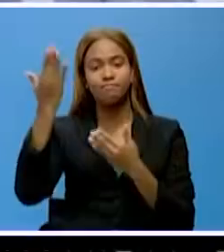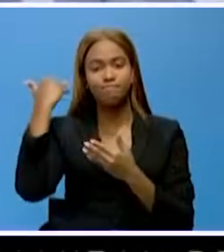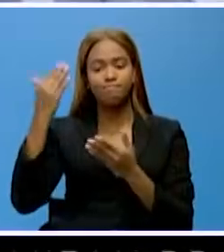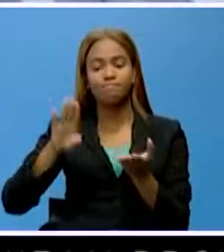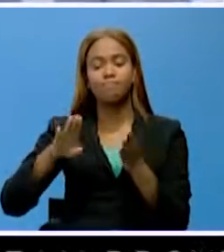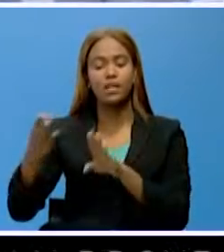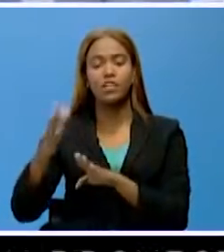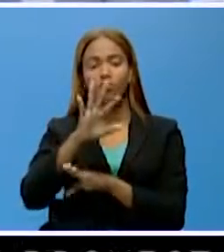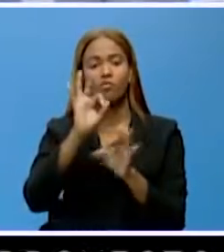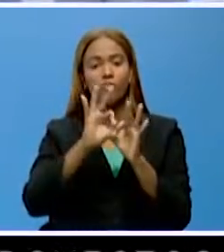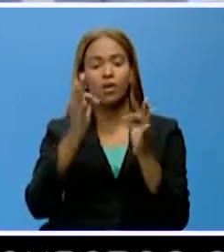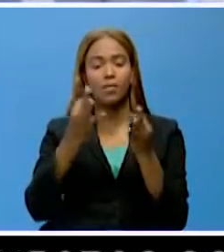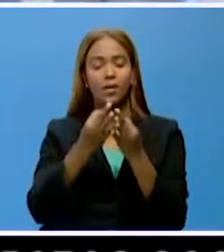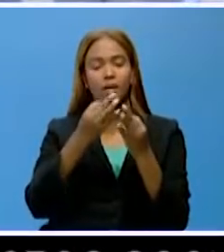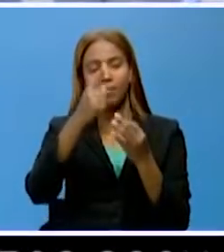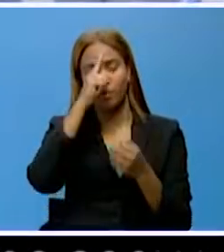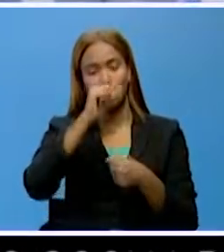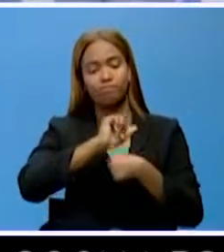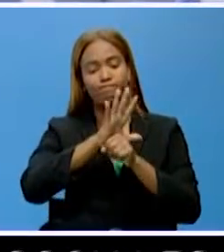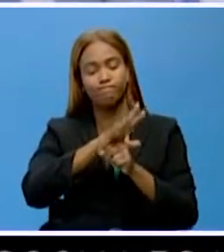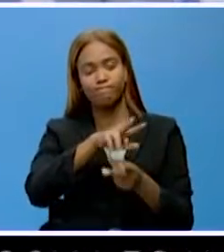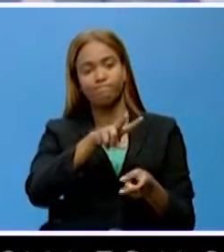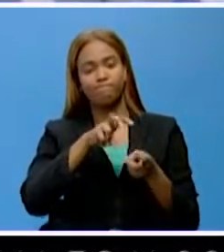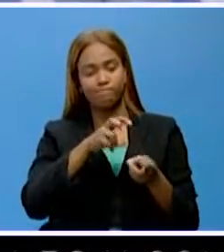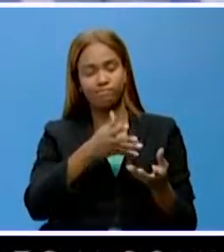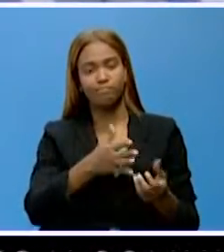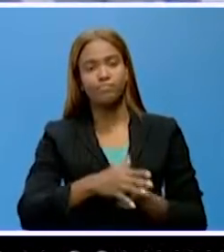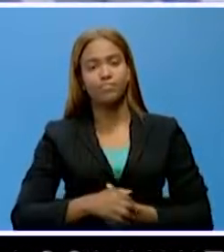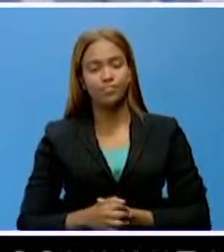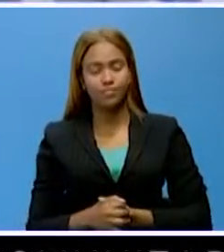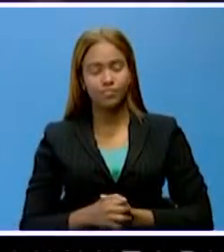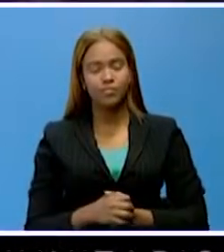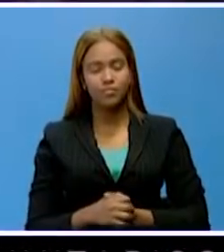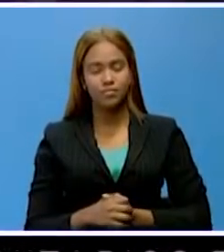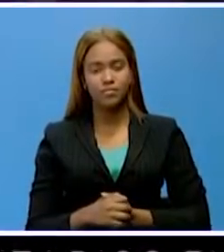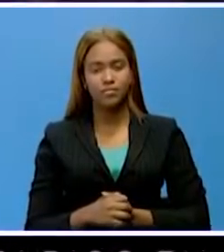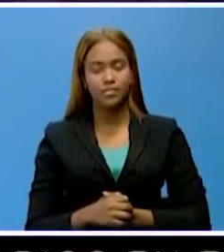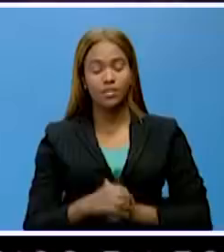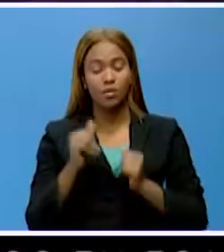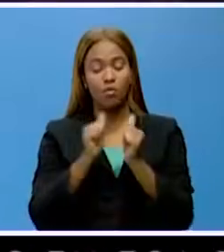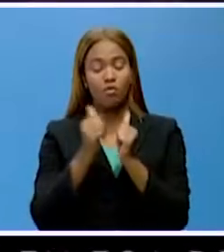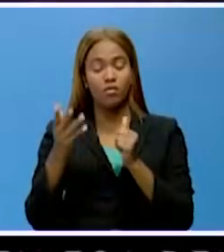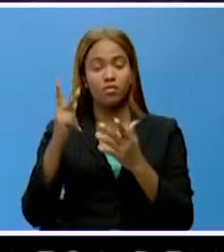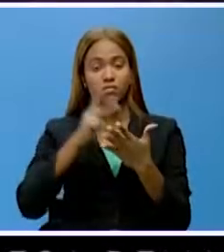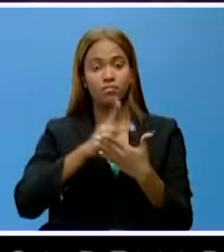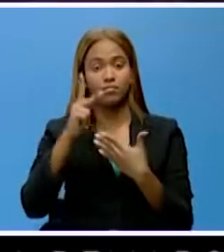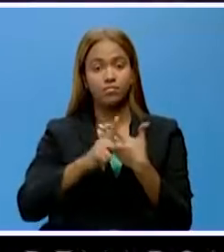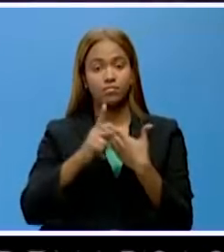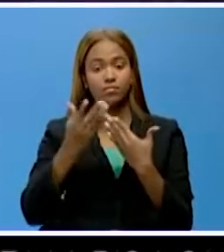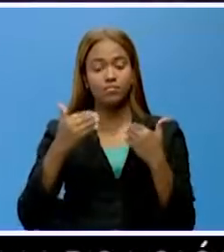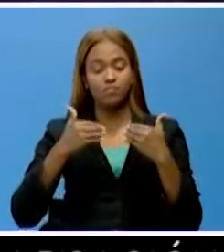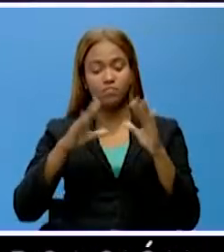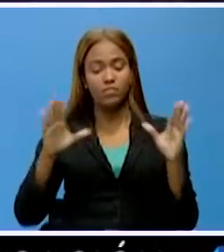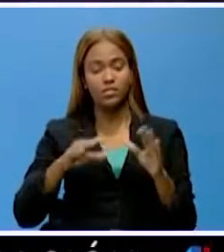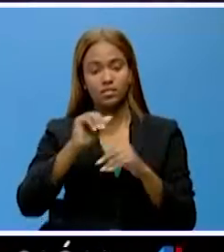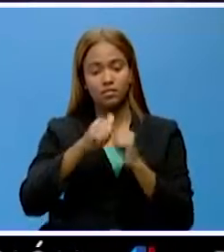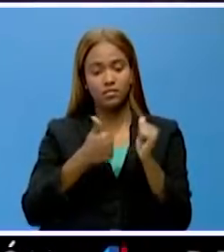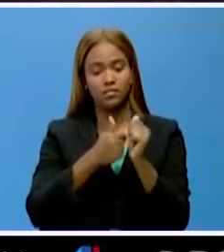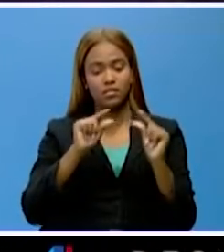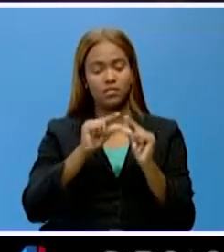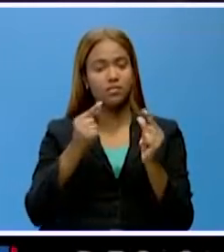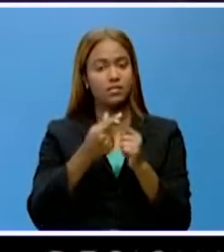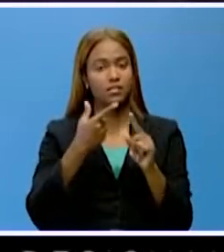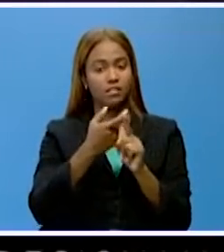ser querido a causa de la COVID-19. Con este programa que se ejecuta a través del Gabinete